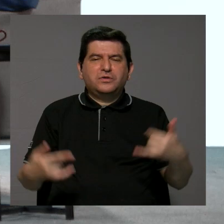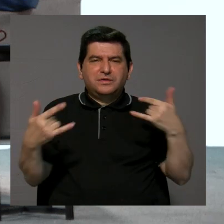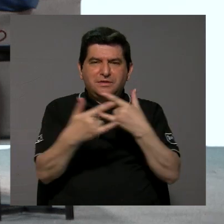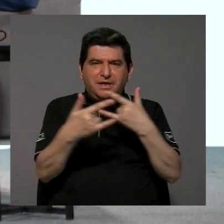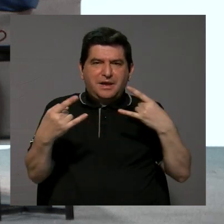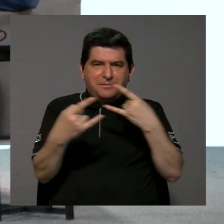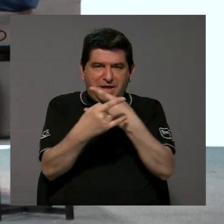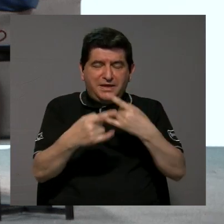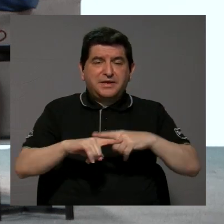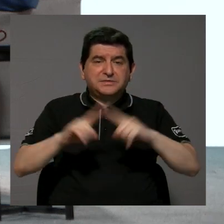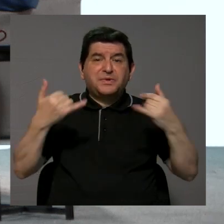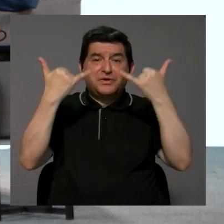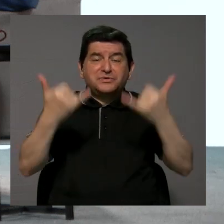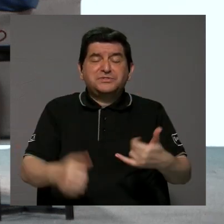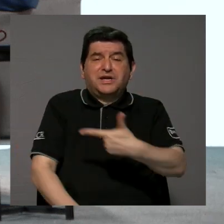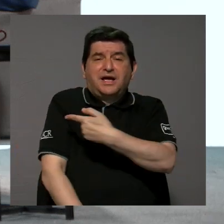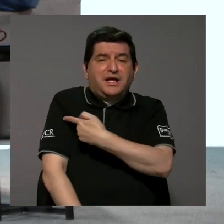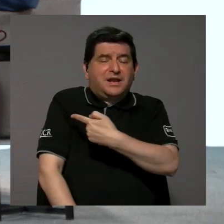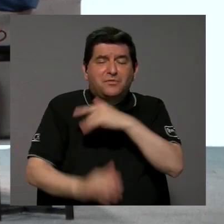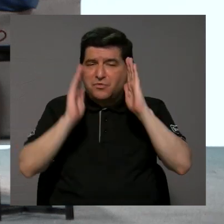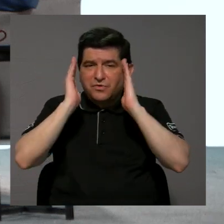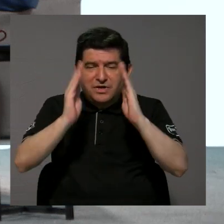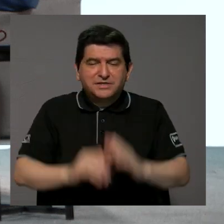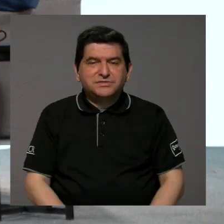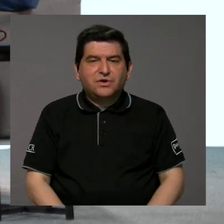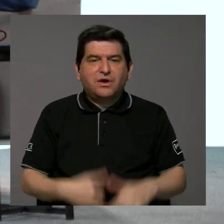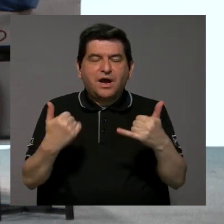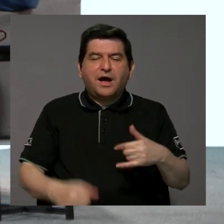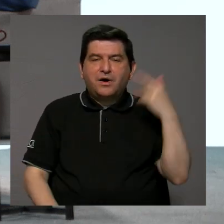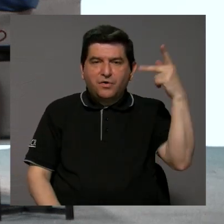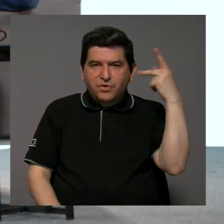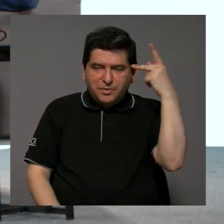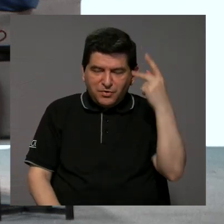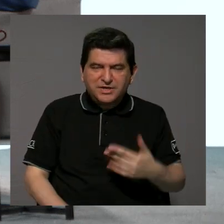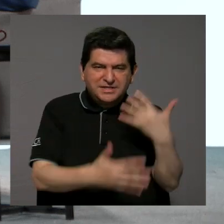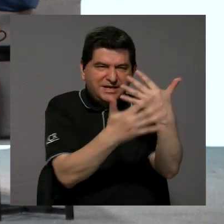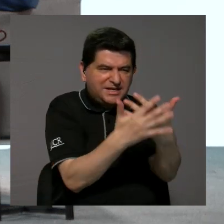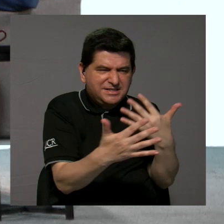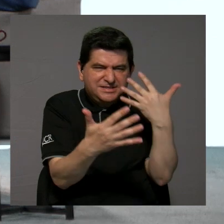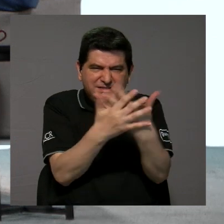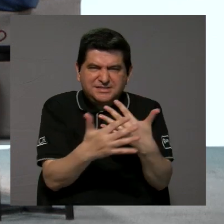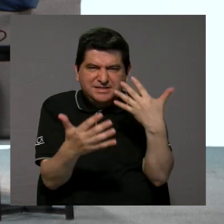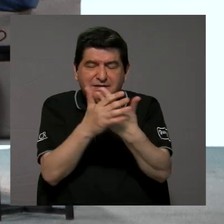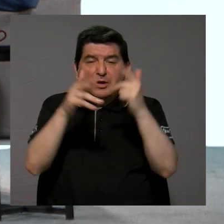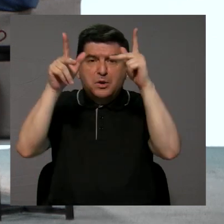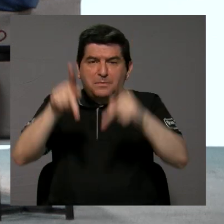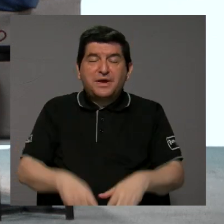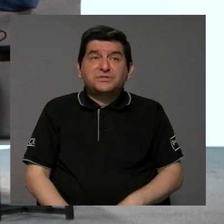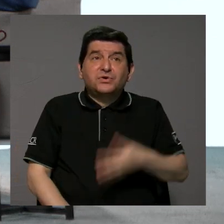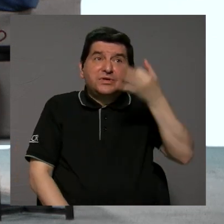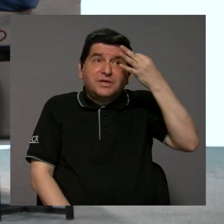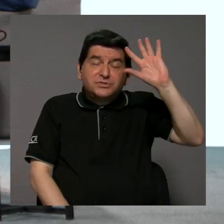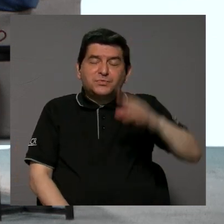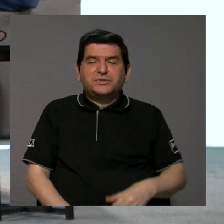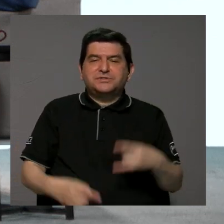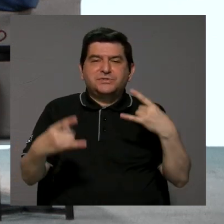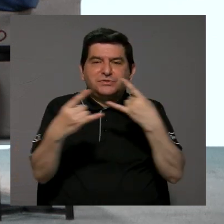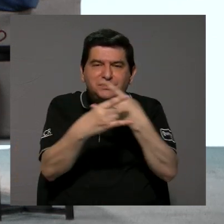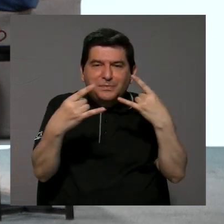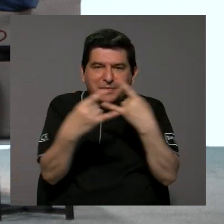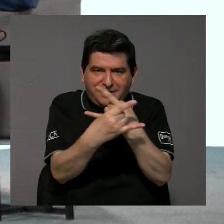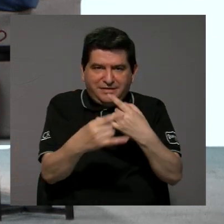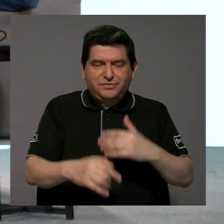dejó de interesarle la vacunación y pasó toda su atención a la política de encarcelamiento de personas presuntamente